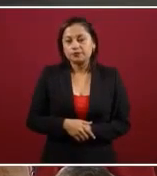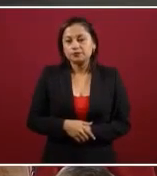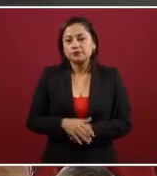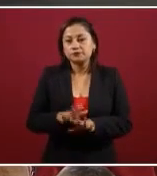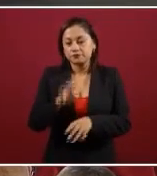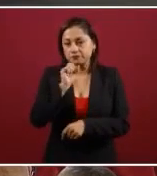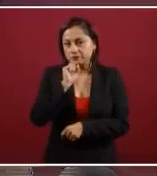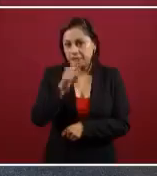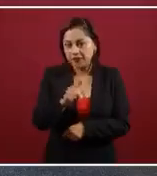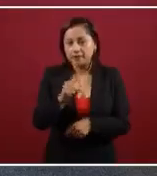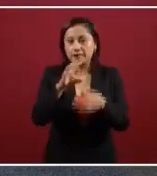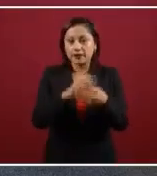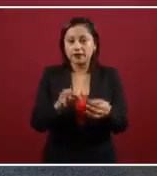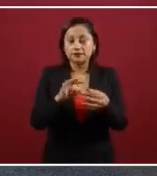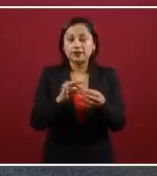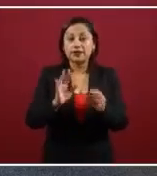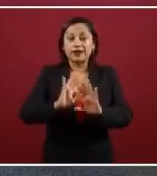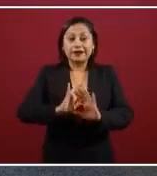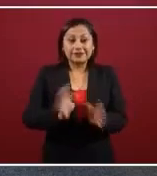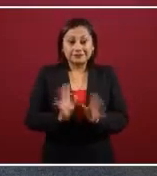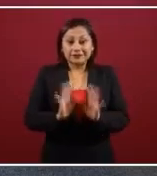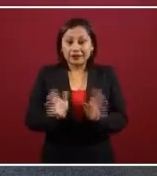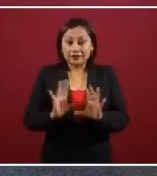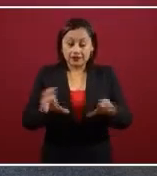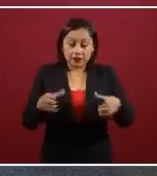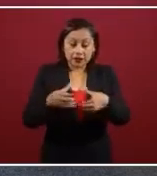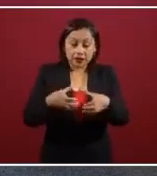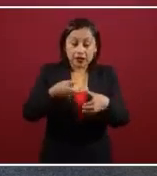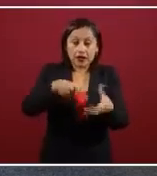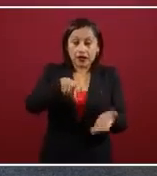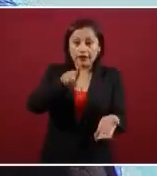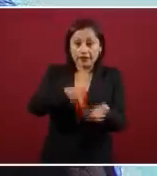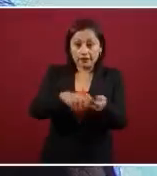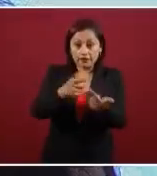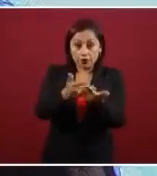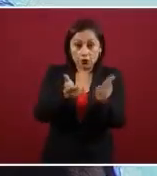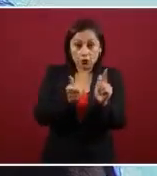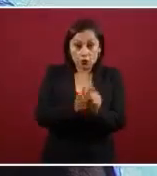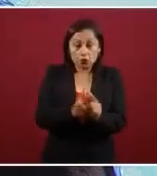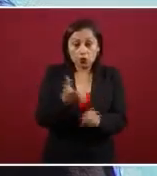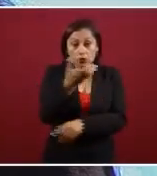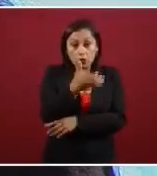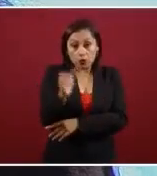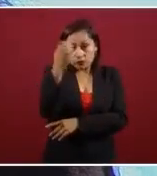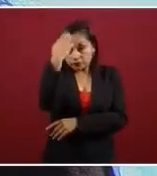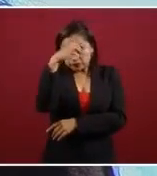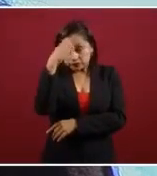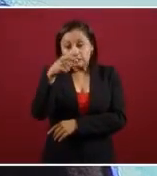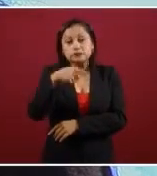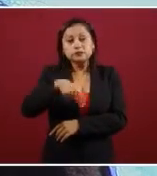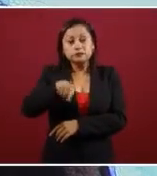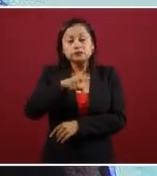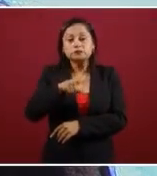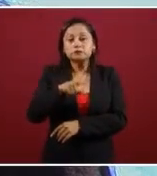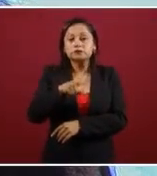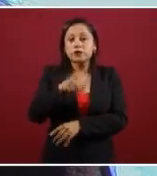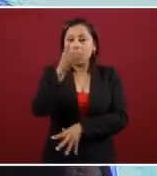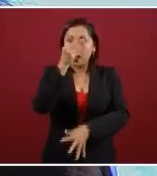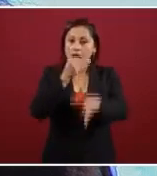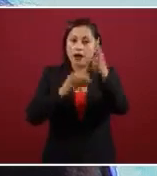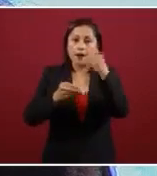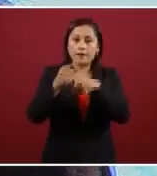hay instalados a través de las comunidades de aprendizaje campesino, pero con materiales locales, y eso nos da una